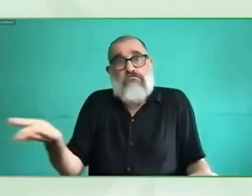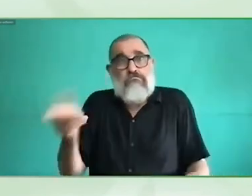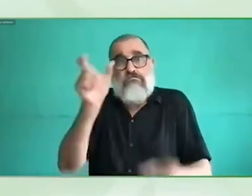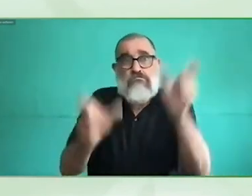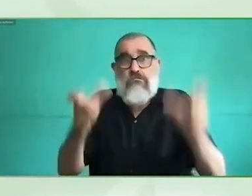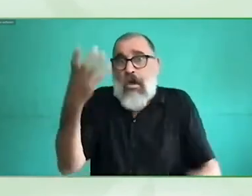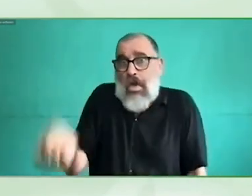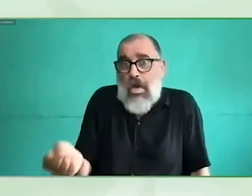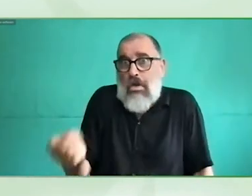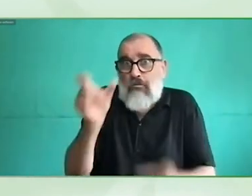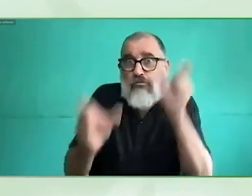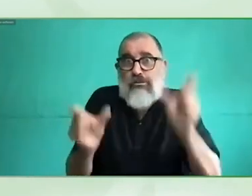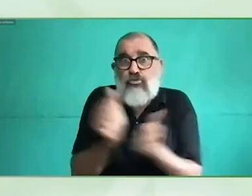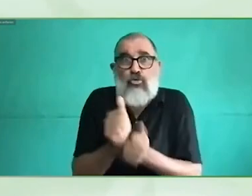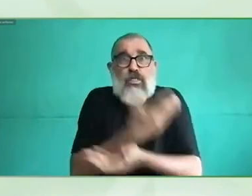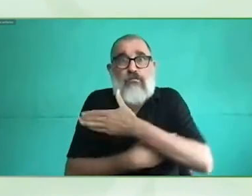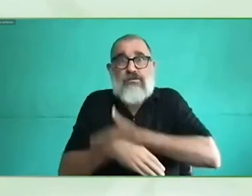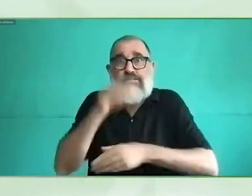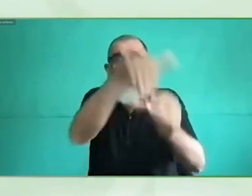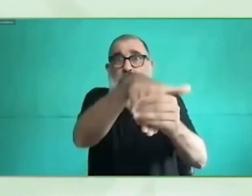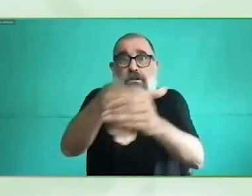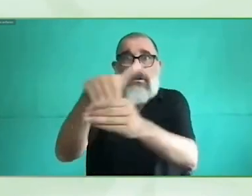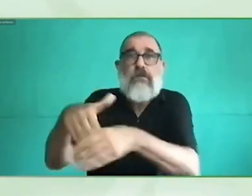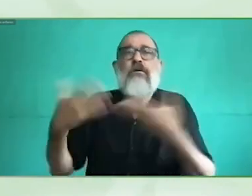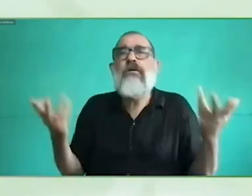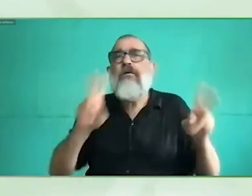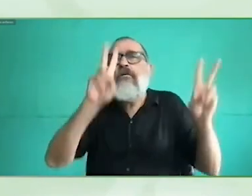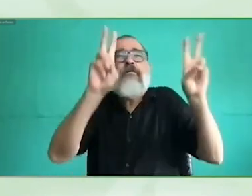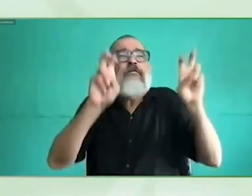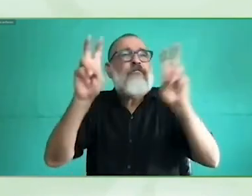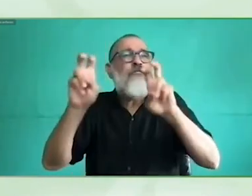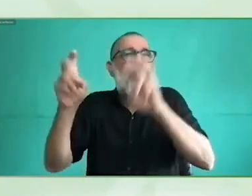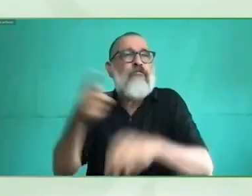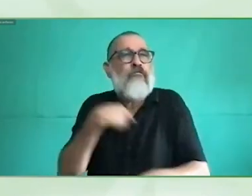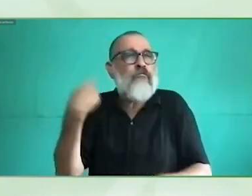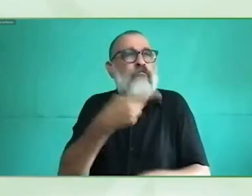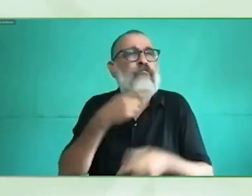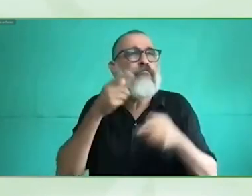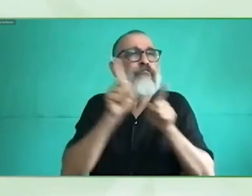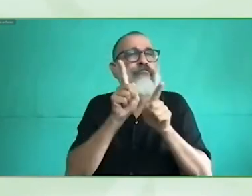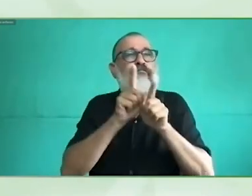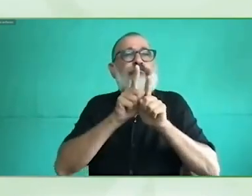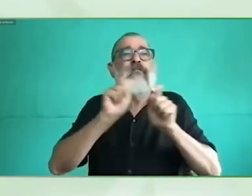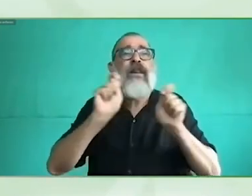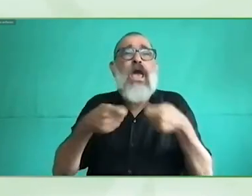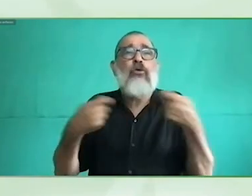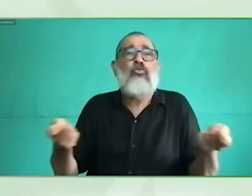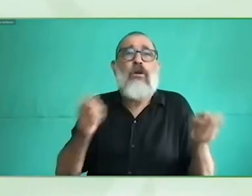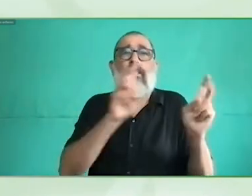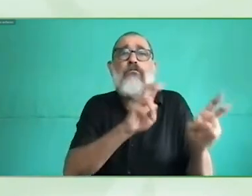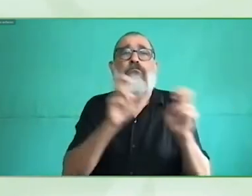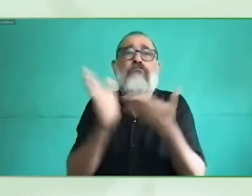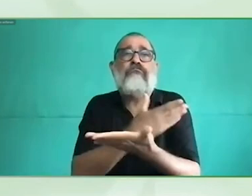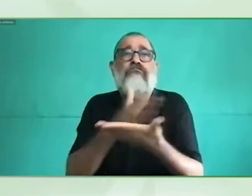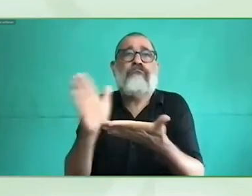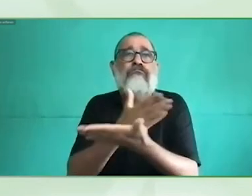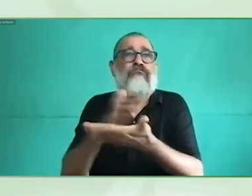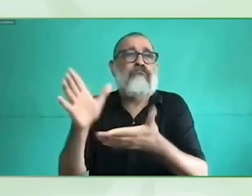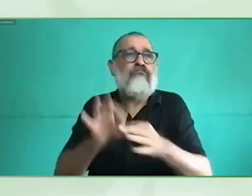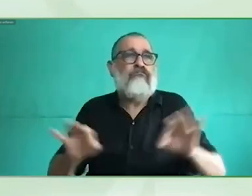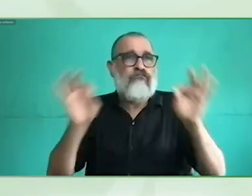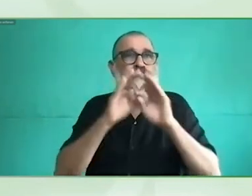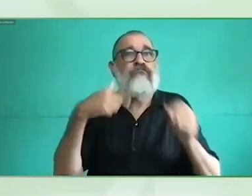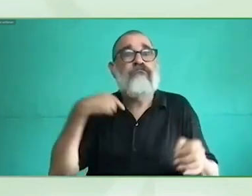Muchísimas gracias Irene yo creo que bueno yo tengo muchísimas preguntas y me imagino que que no solamente